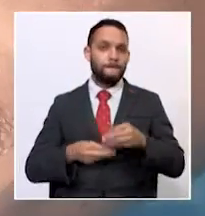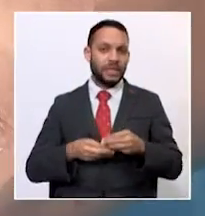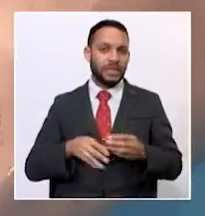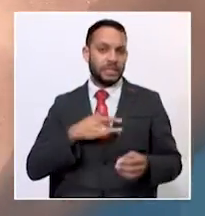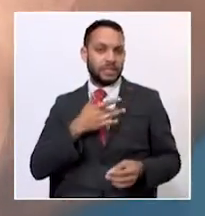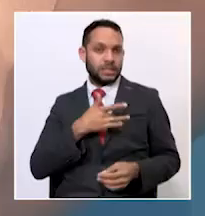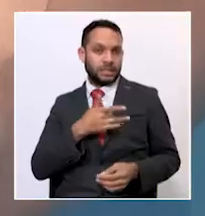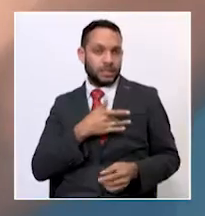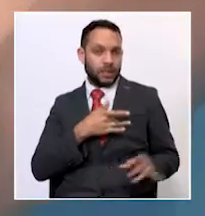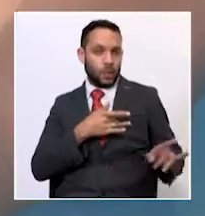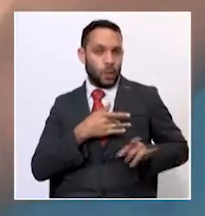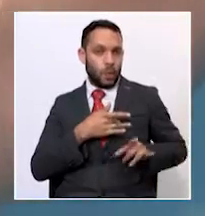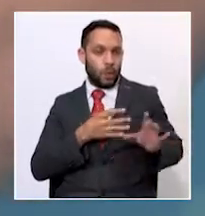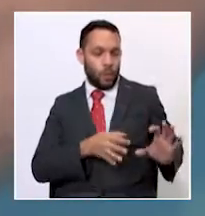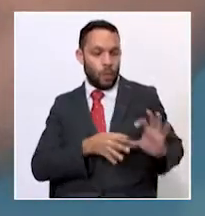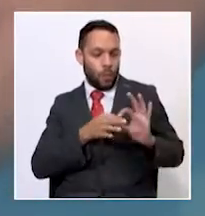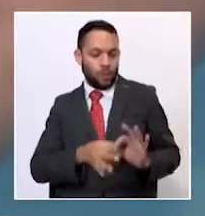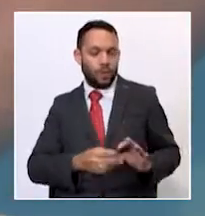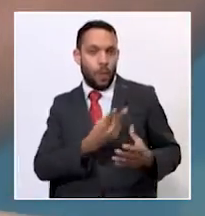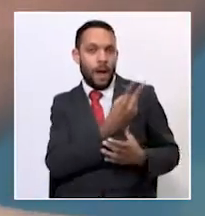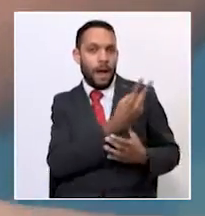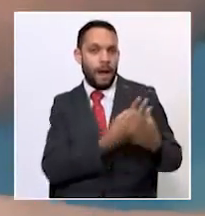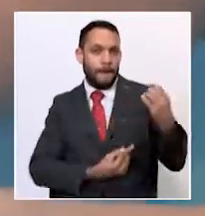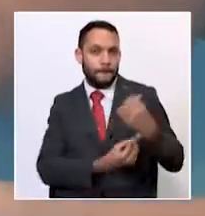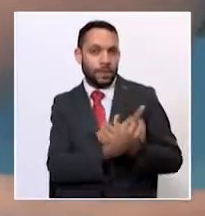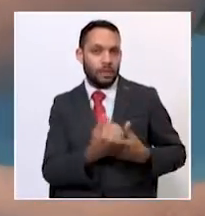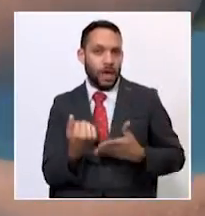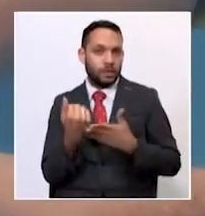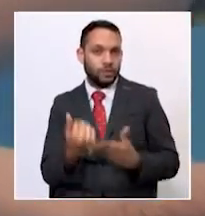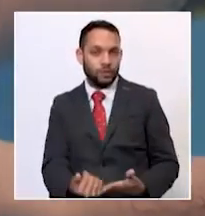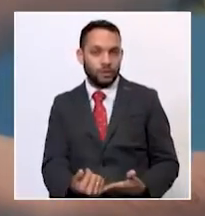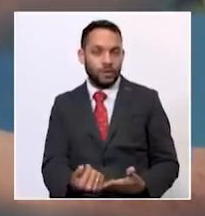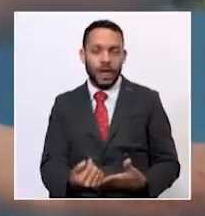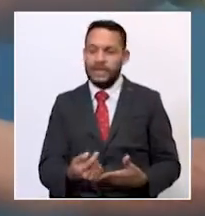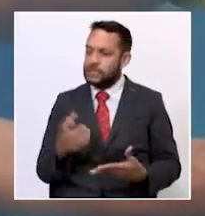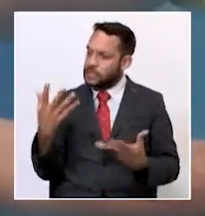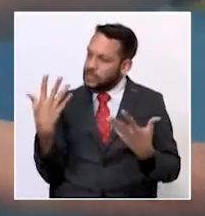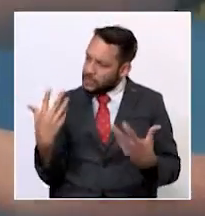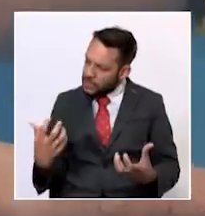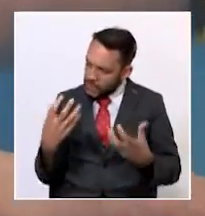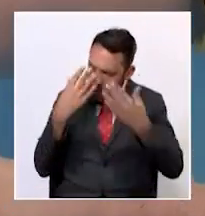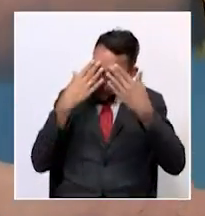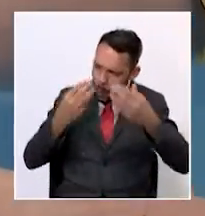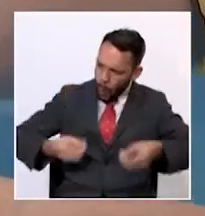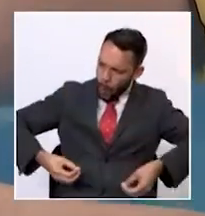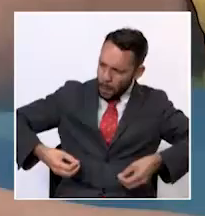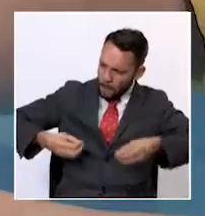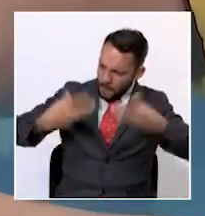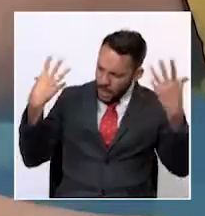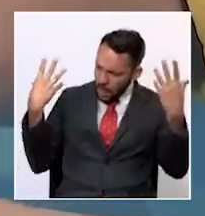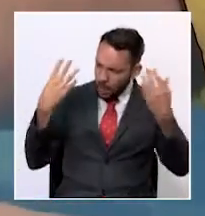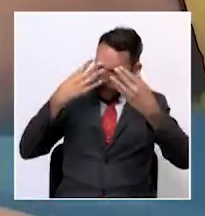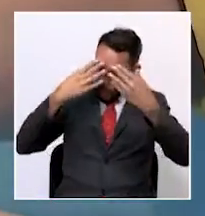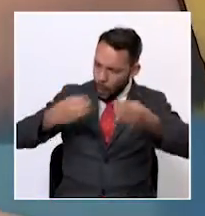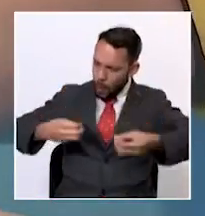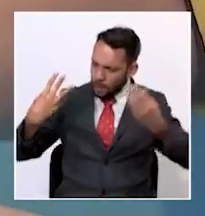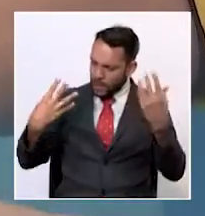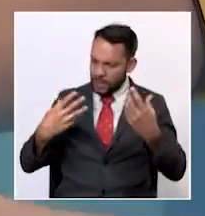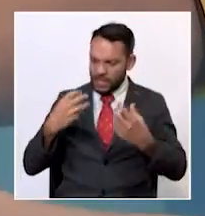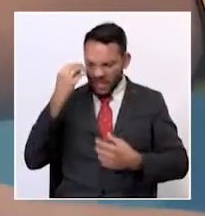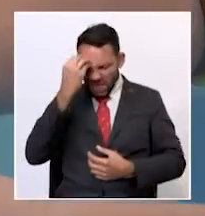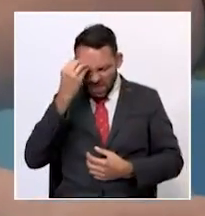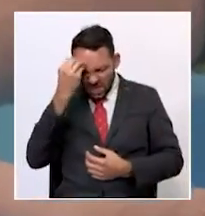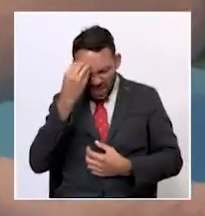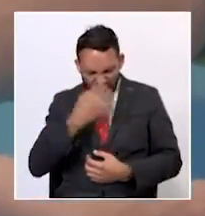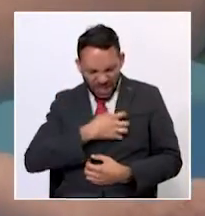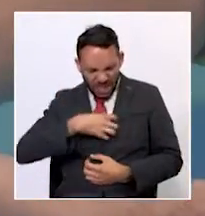Como el doctor lo decía, hacemos una especie de catarsis en el paciente y él libera todo lo que tiene